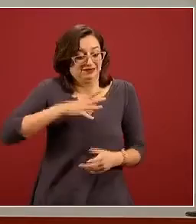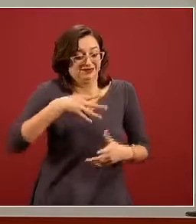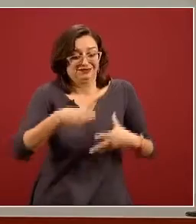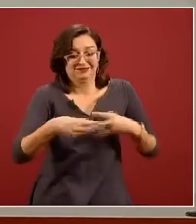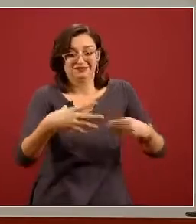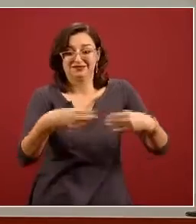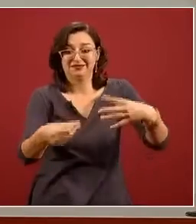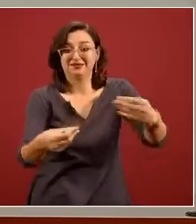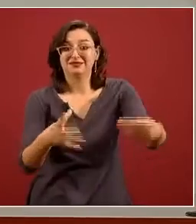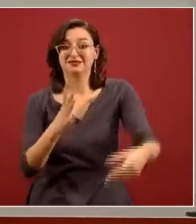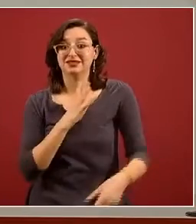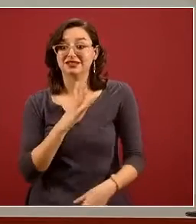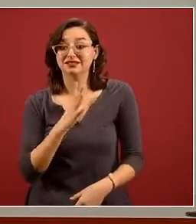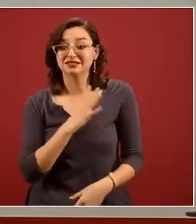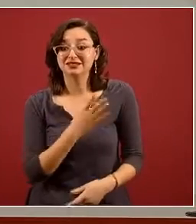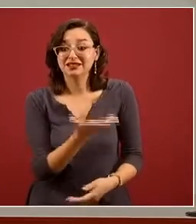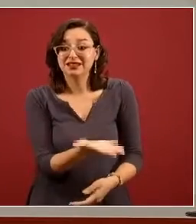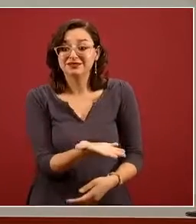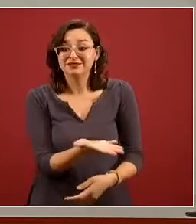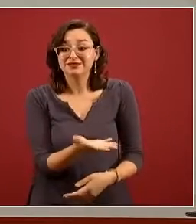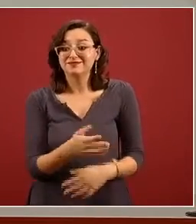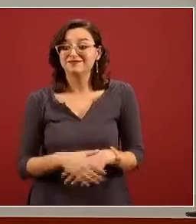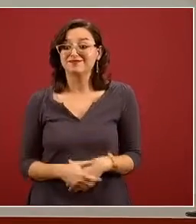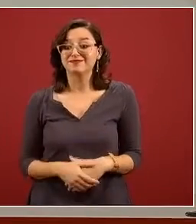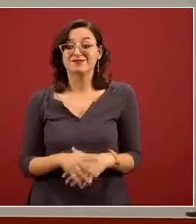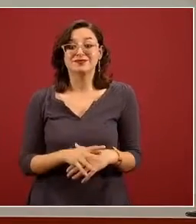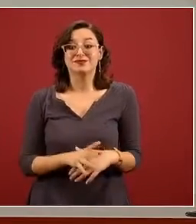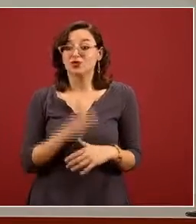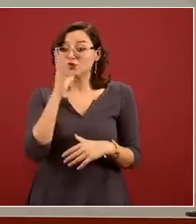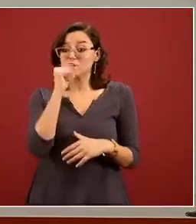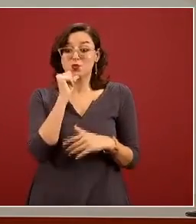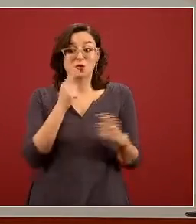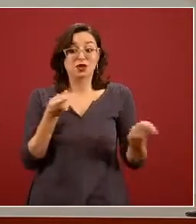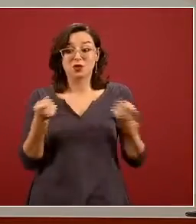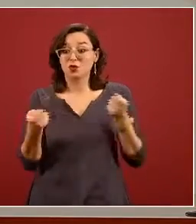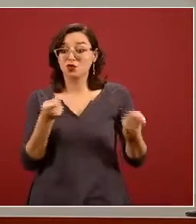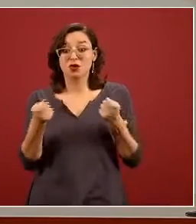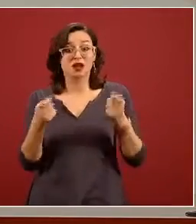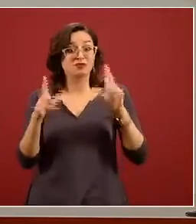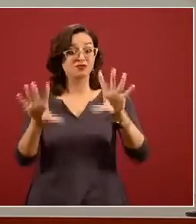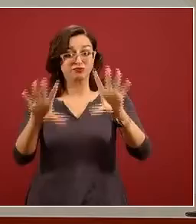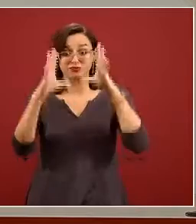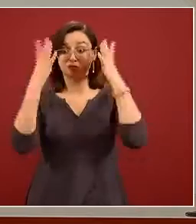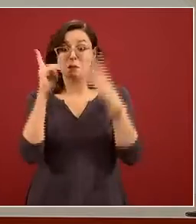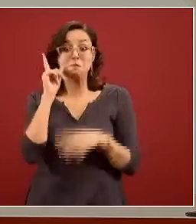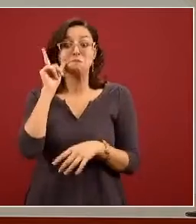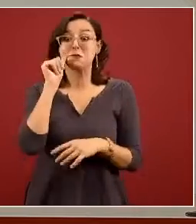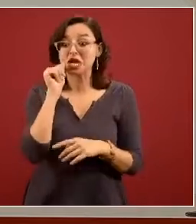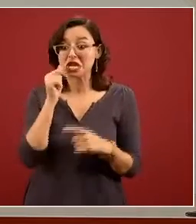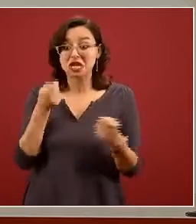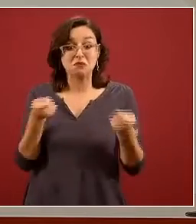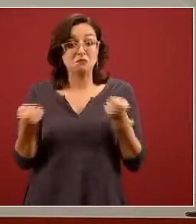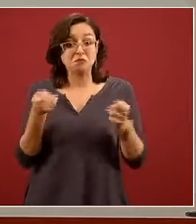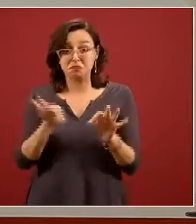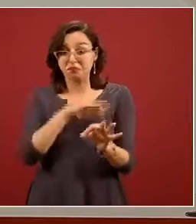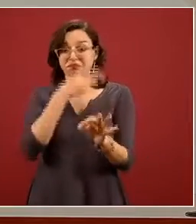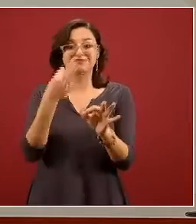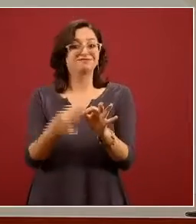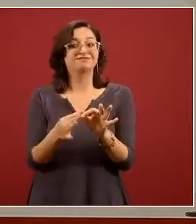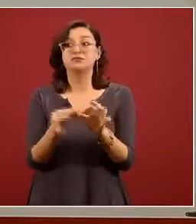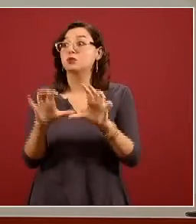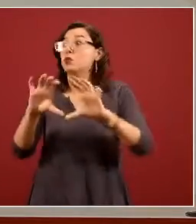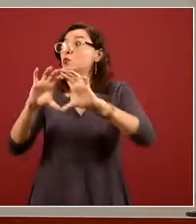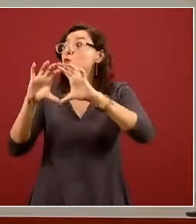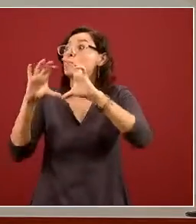la epidemia desafortunadamente no se puede controlar de un día para otro, así ha sido en todo el mundo, y lo